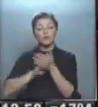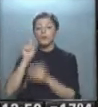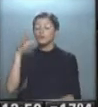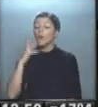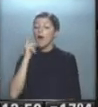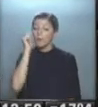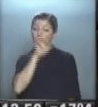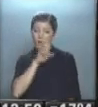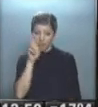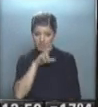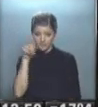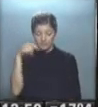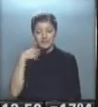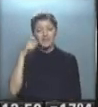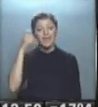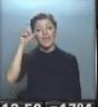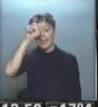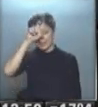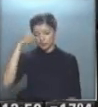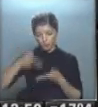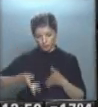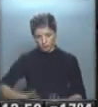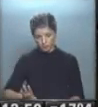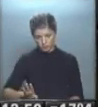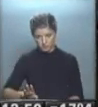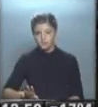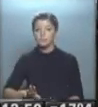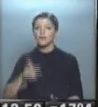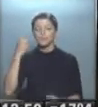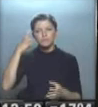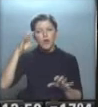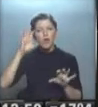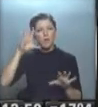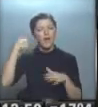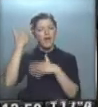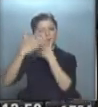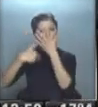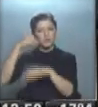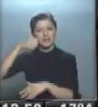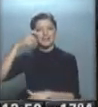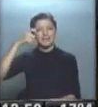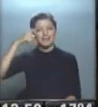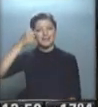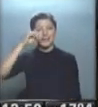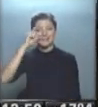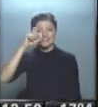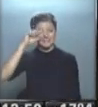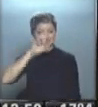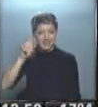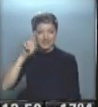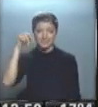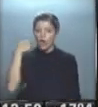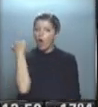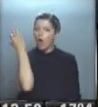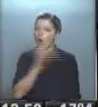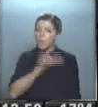egipcia. Y recordaba cuando fue la revolución de Nasser, que hubo obligatoriedad